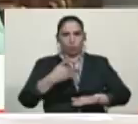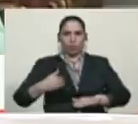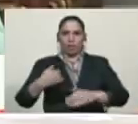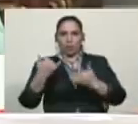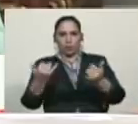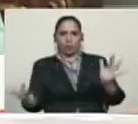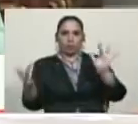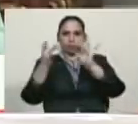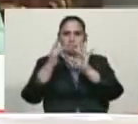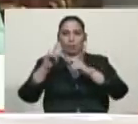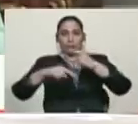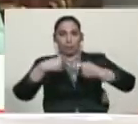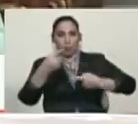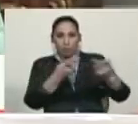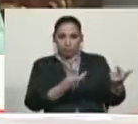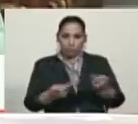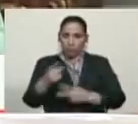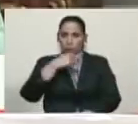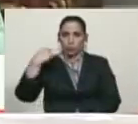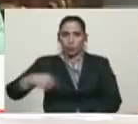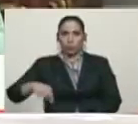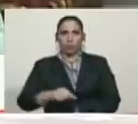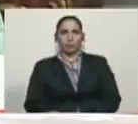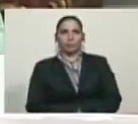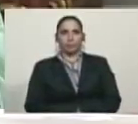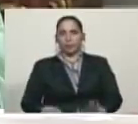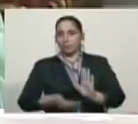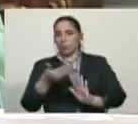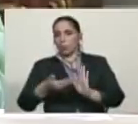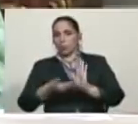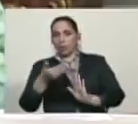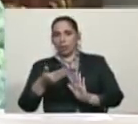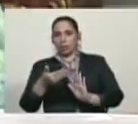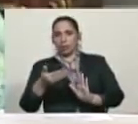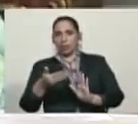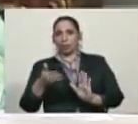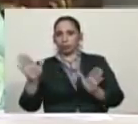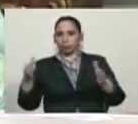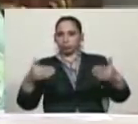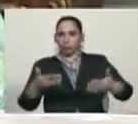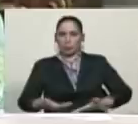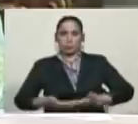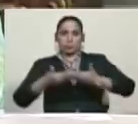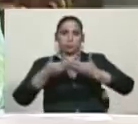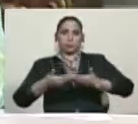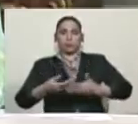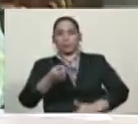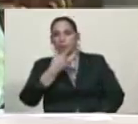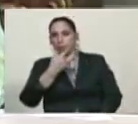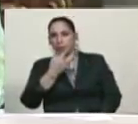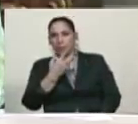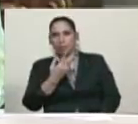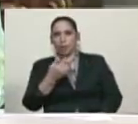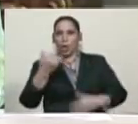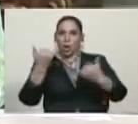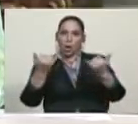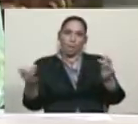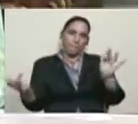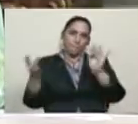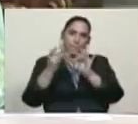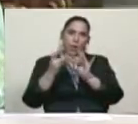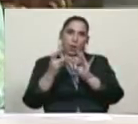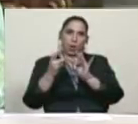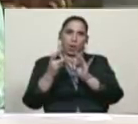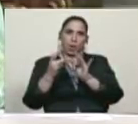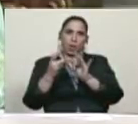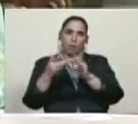luego de haber recibido de rusia este importante lote de medicamentos quiero dar un pase para lo que es la